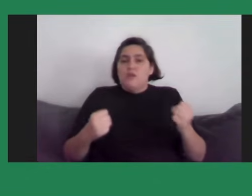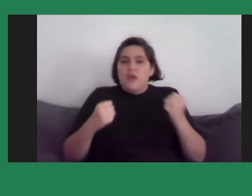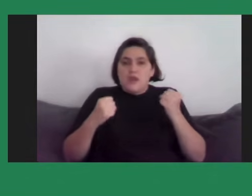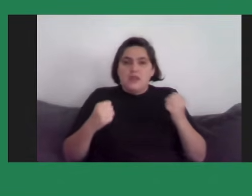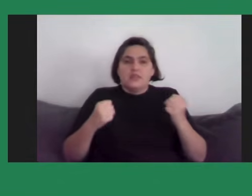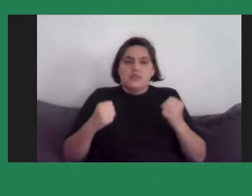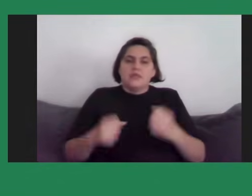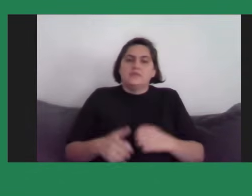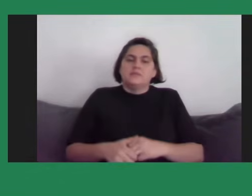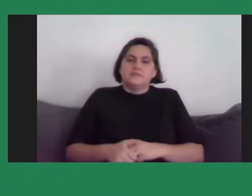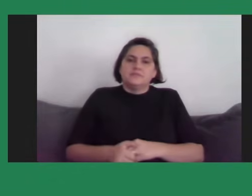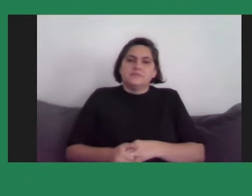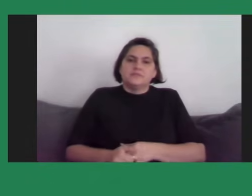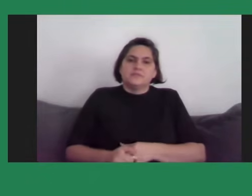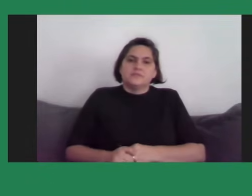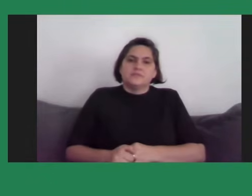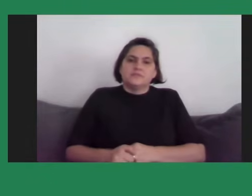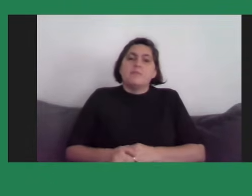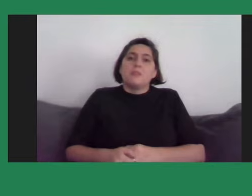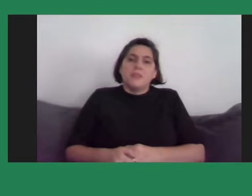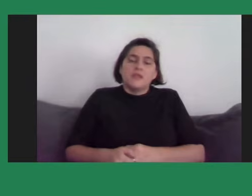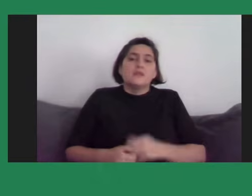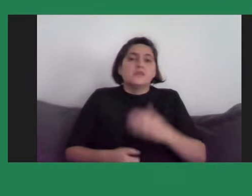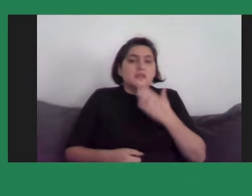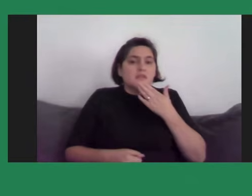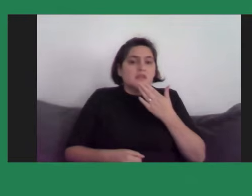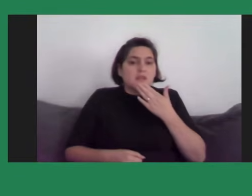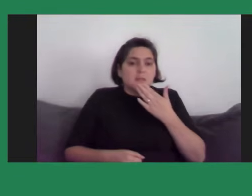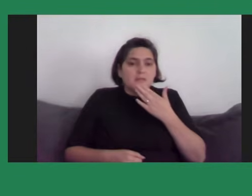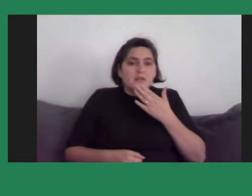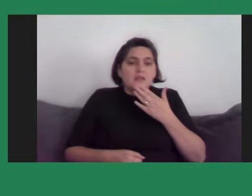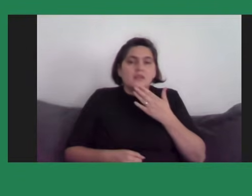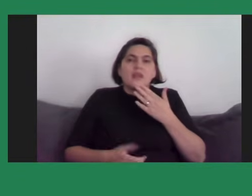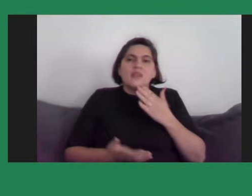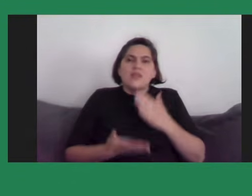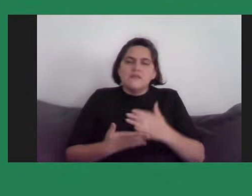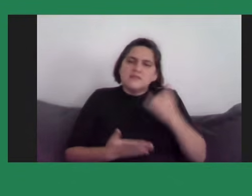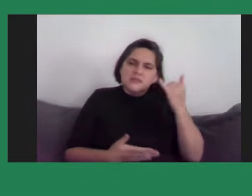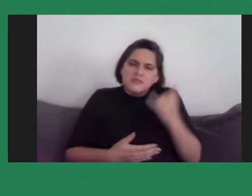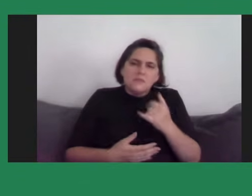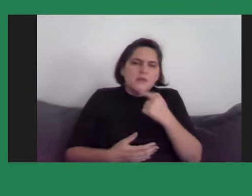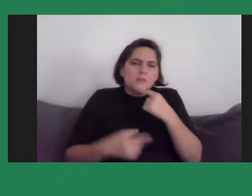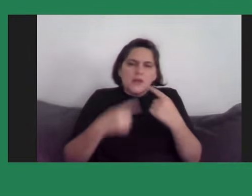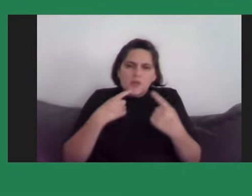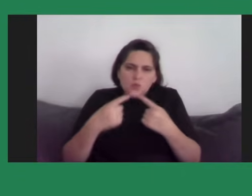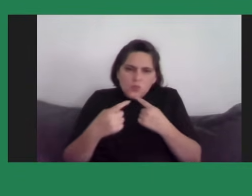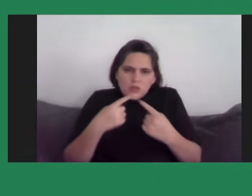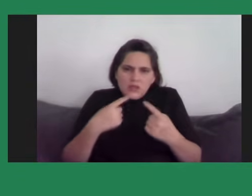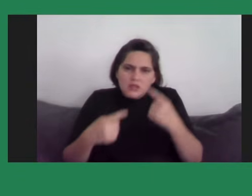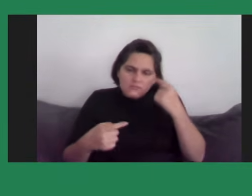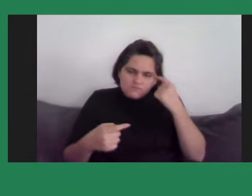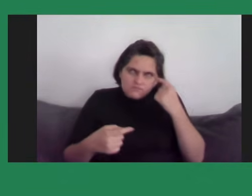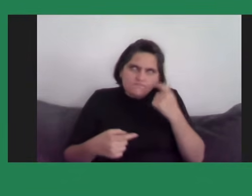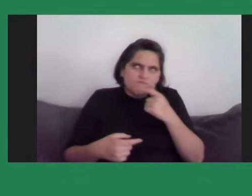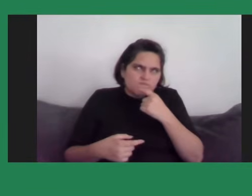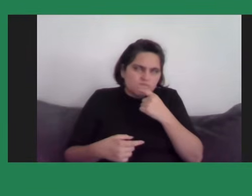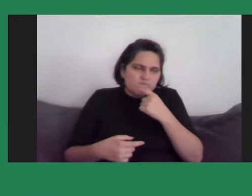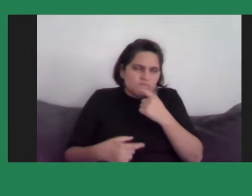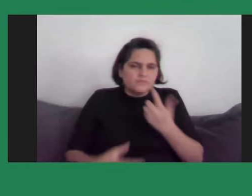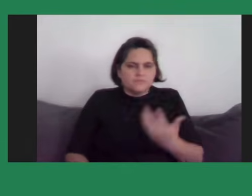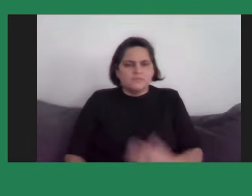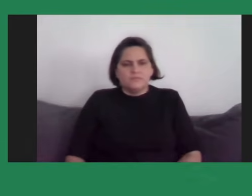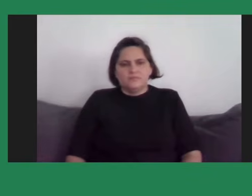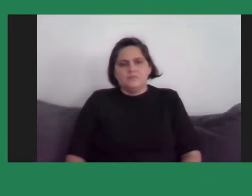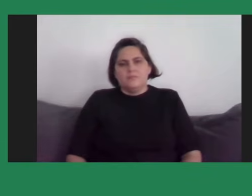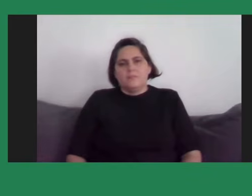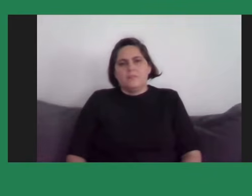estas concurrencias debemos siempre preguntarlas y tenerlas presentes. ¿Cuál es la